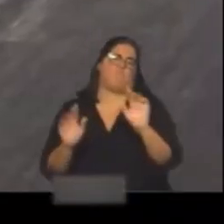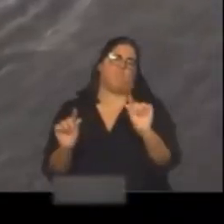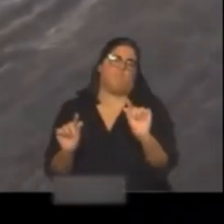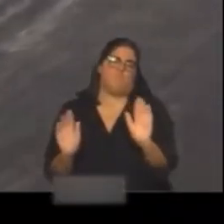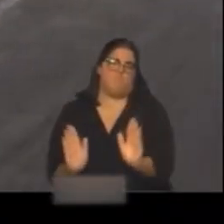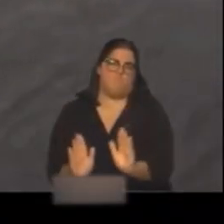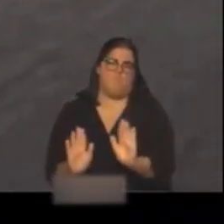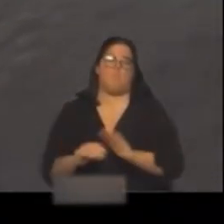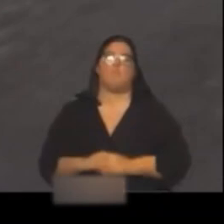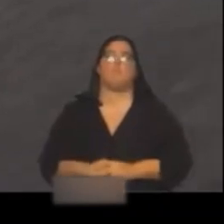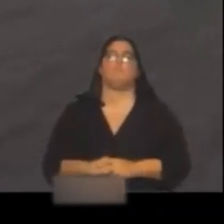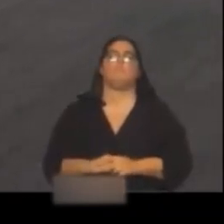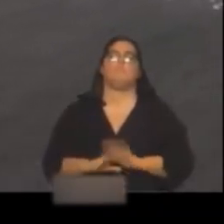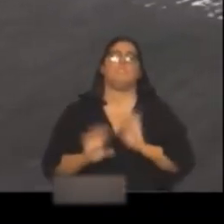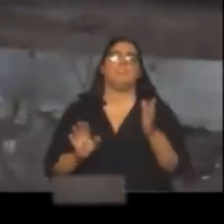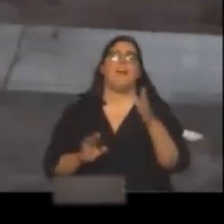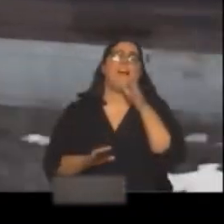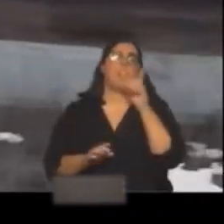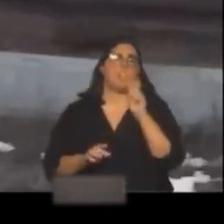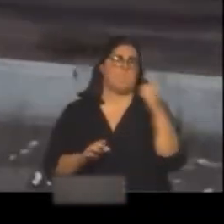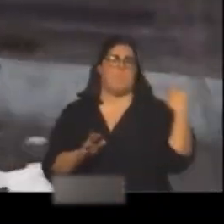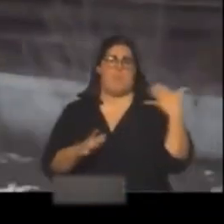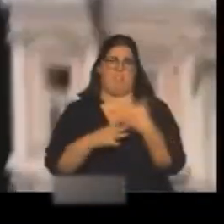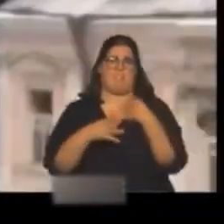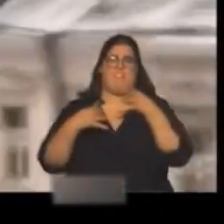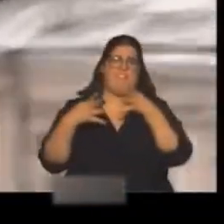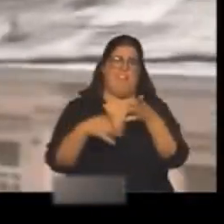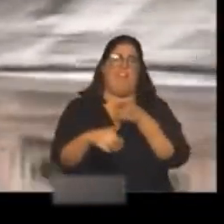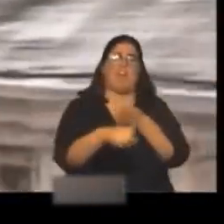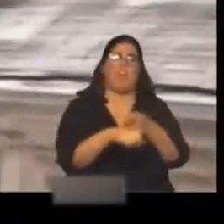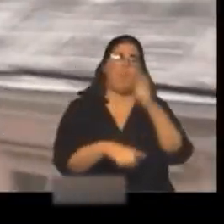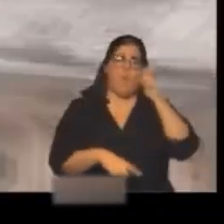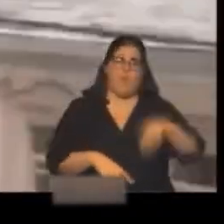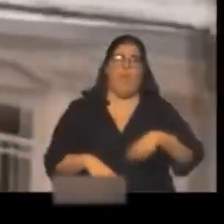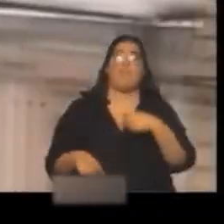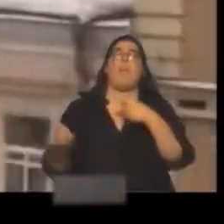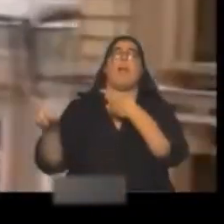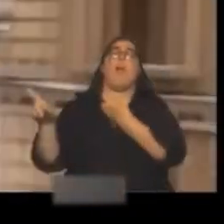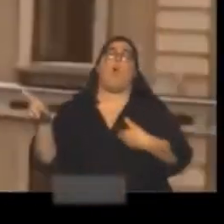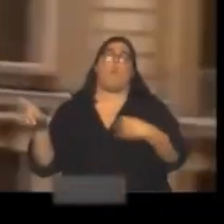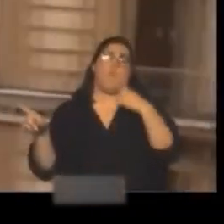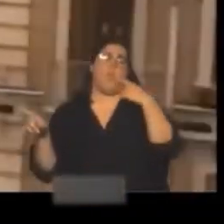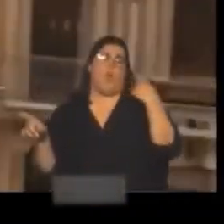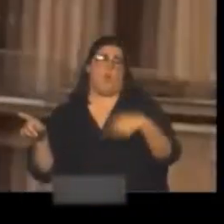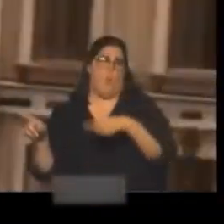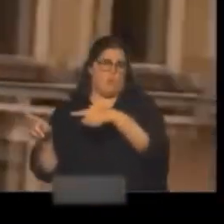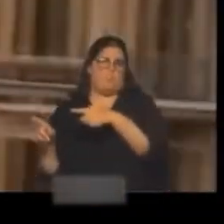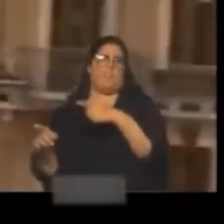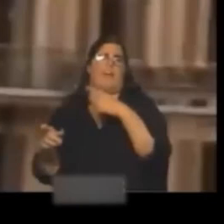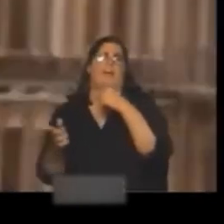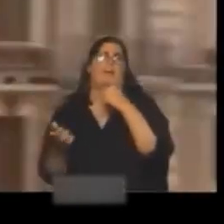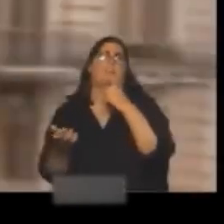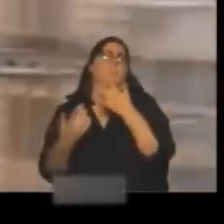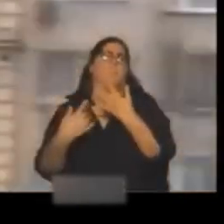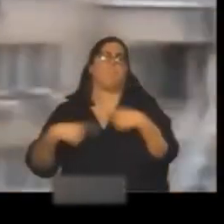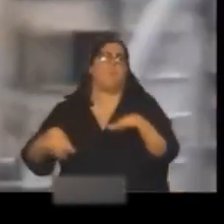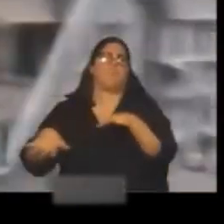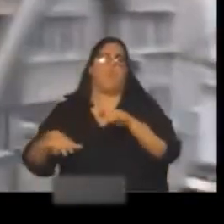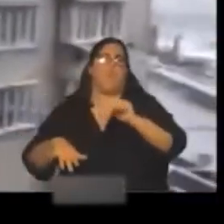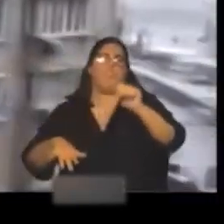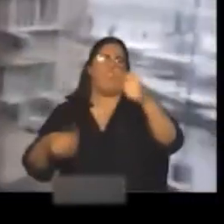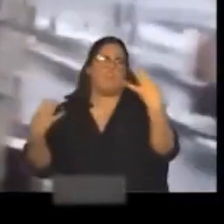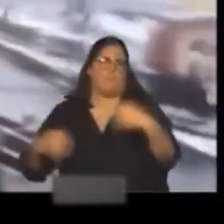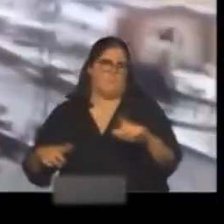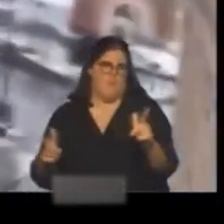14 meses de la guerra lanzada contra Ucrania, el Kremlin no solo no ha logrado victorias decisivas, sino que se encuentra empantanado en el este de